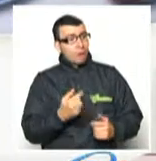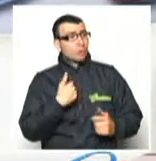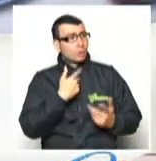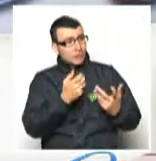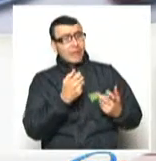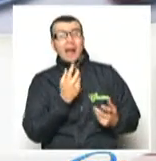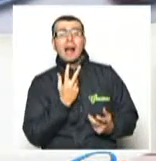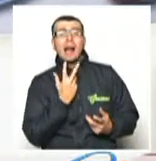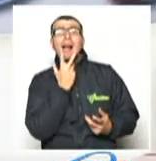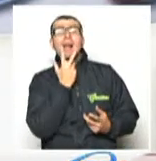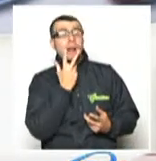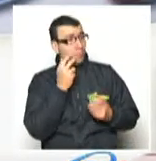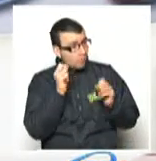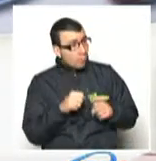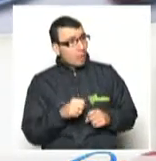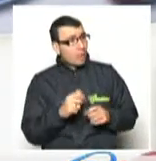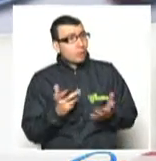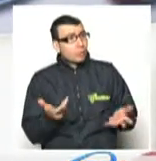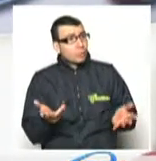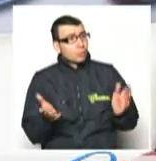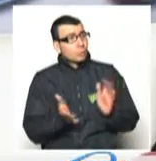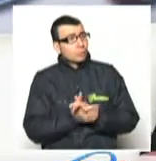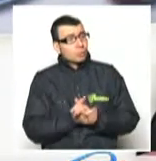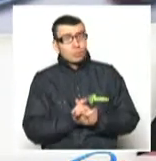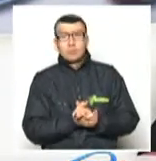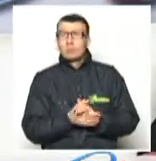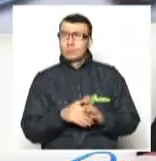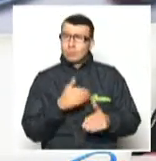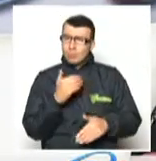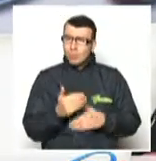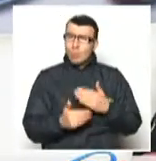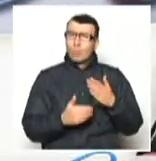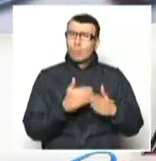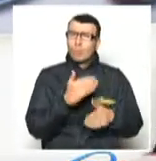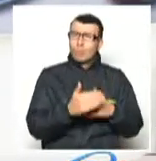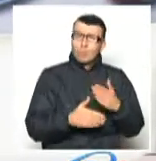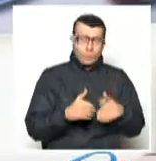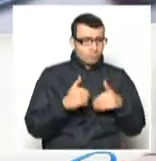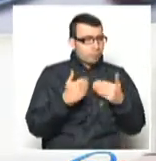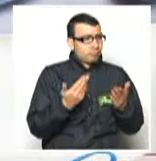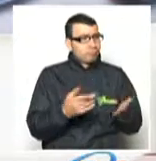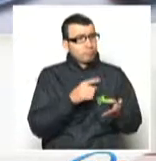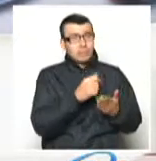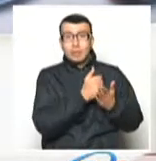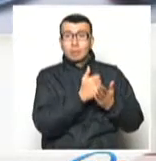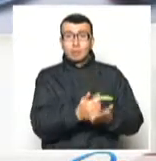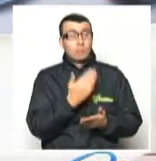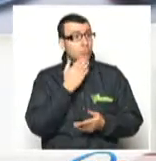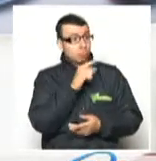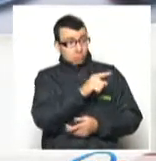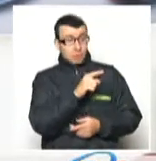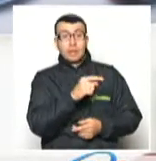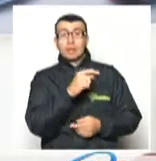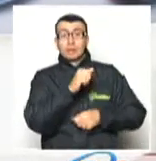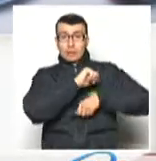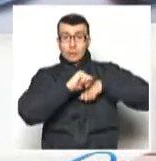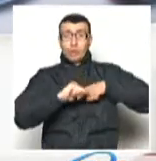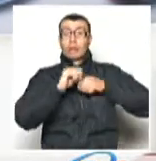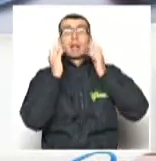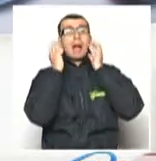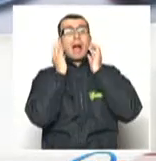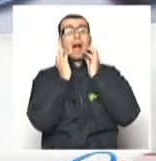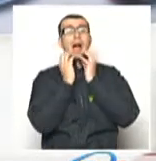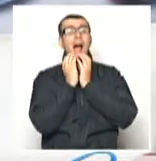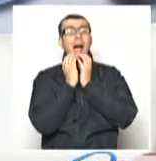poner o los dientes que me quiero poner? ¿Cómo es ese proceso evolutivo y por qué ustedes, que son cirujanos maxilofaciales,